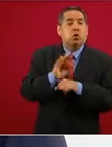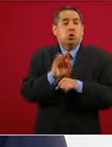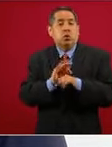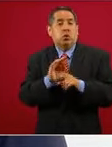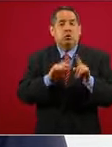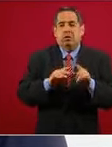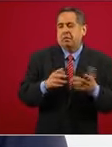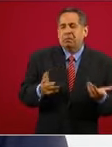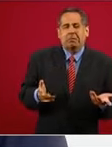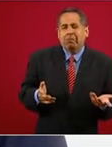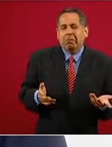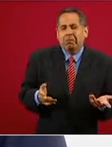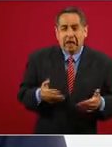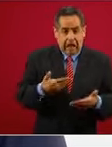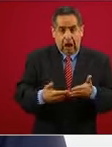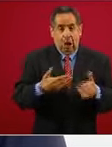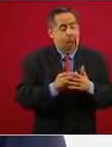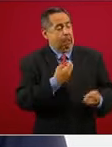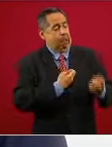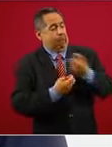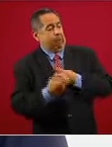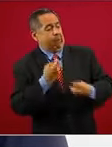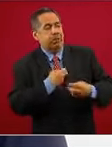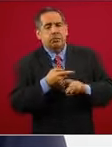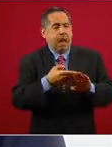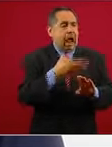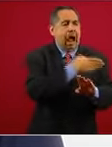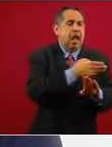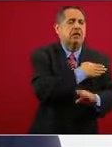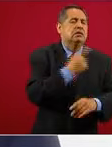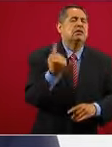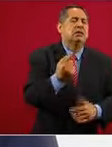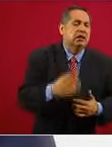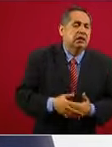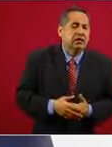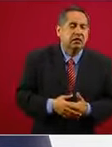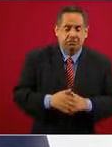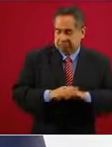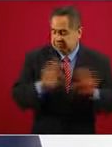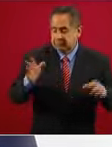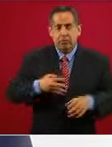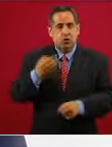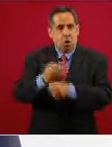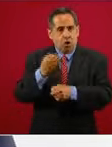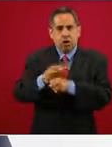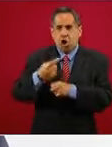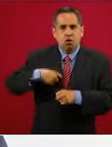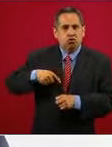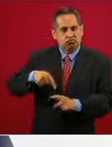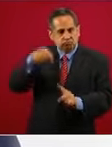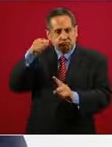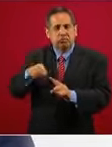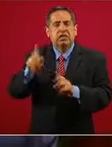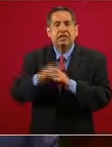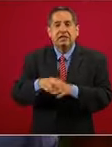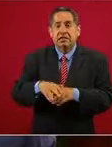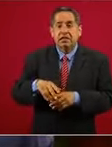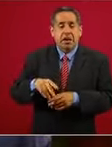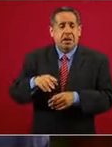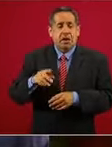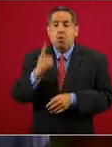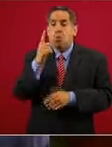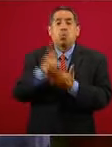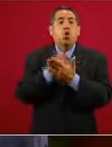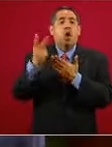atacan. Solo subrayo que estamos aplicando el programa de reforestación más importante